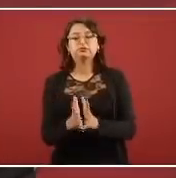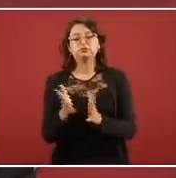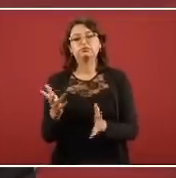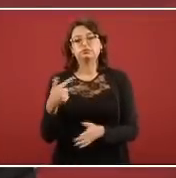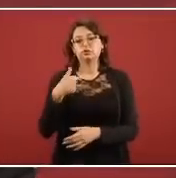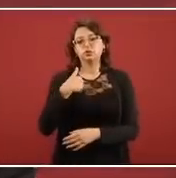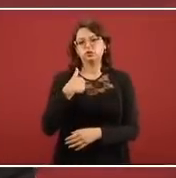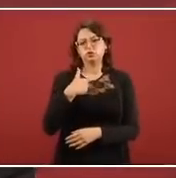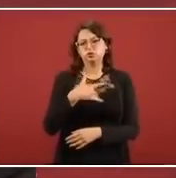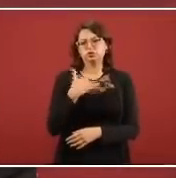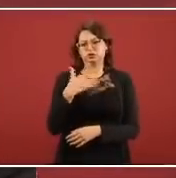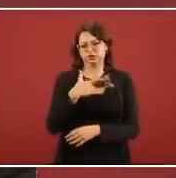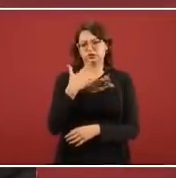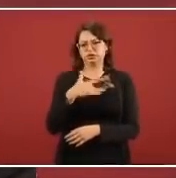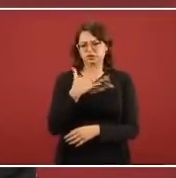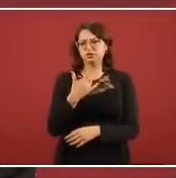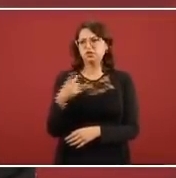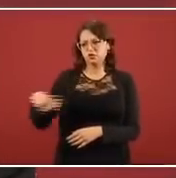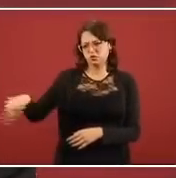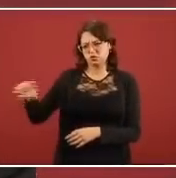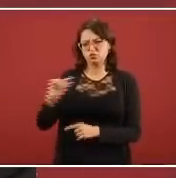van a autolimitarse.